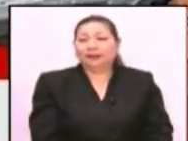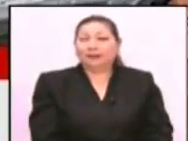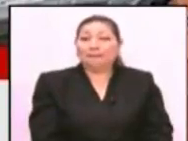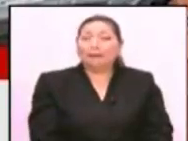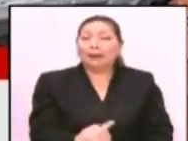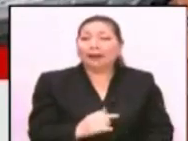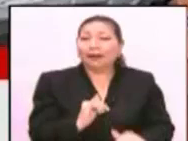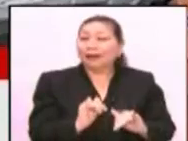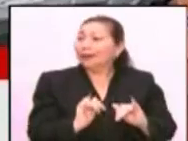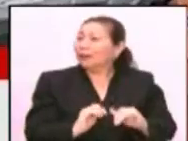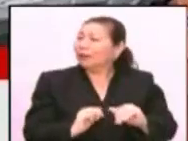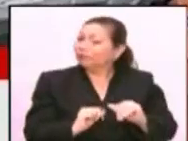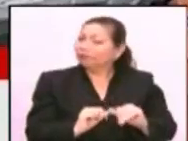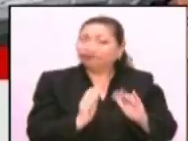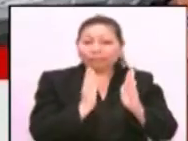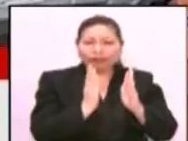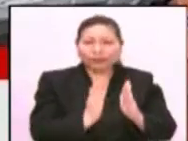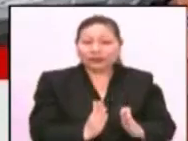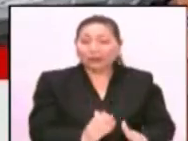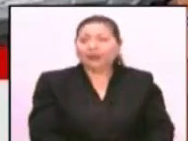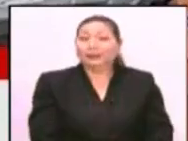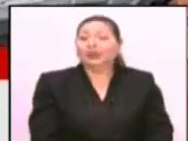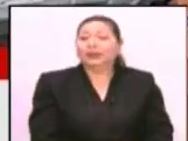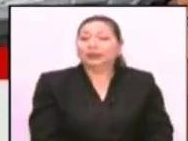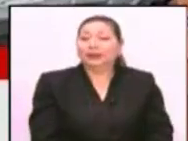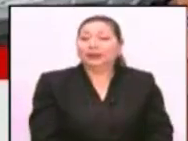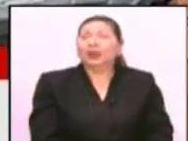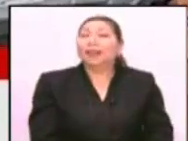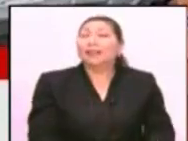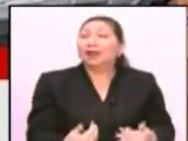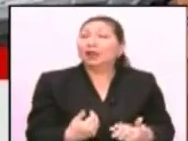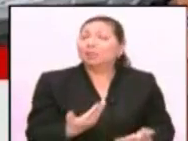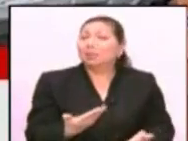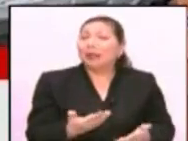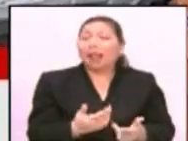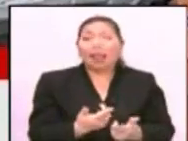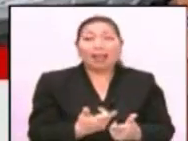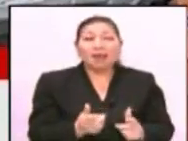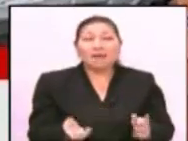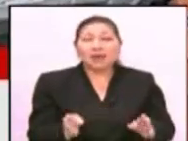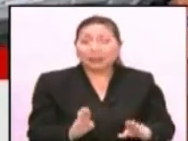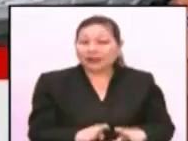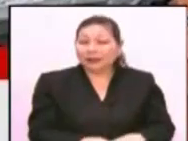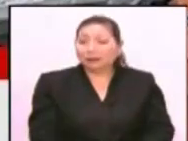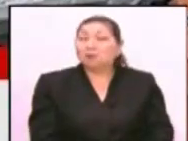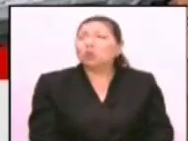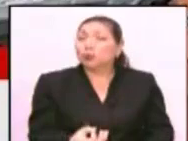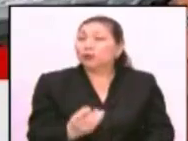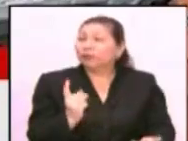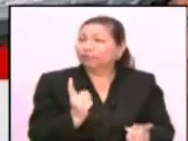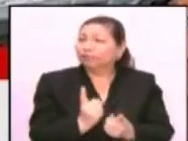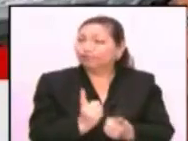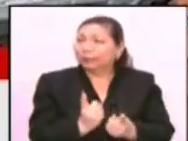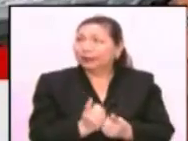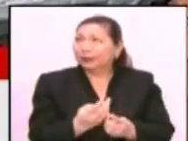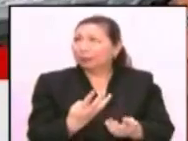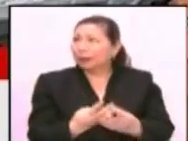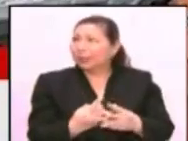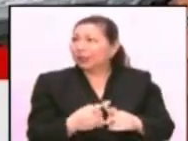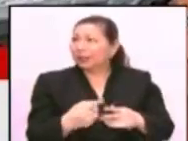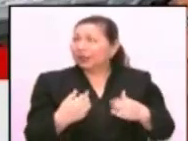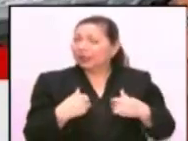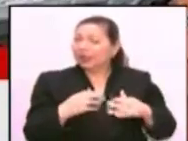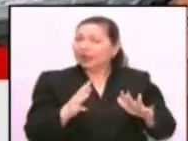digamos, para que quede sentencia firme. Y también tenemos en medio libre, o sea, no solamente tenemos en medio cerrado. Muchas veces nos enfocamos solamente en penales, pero